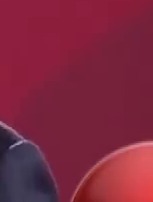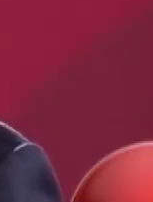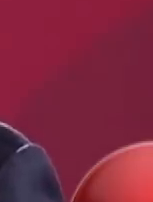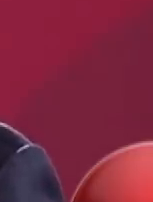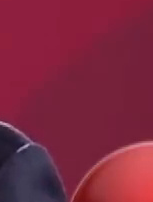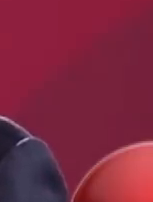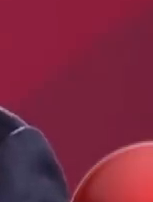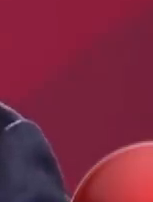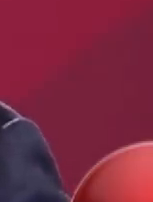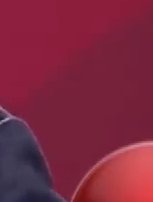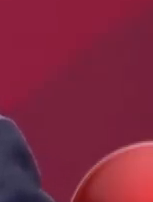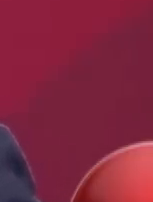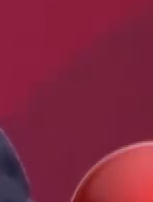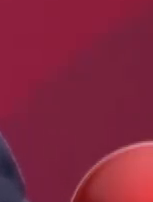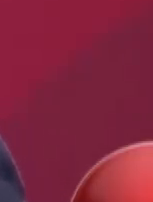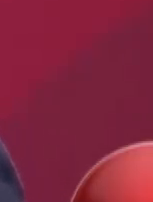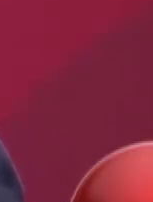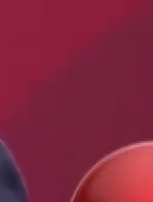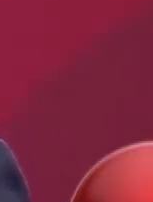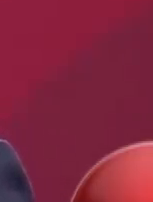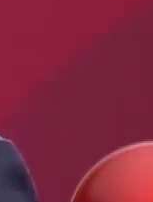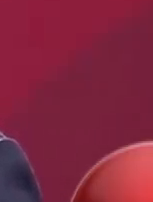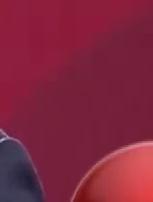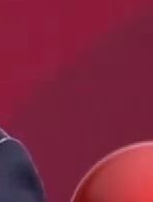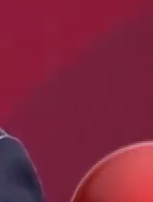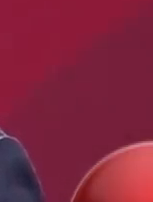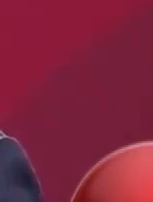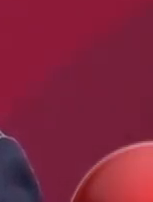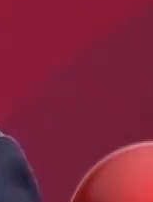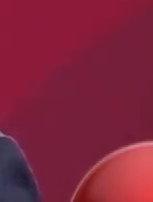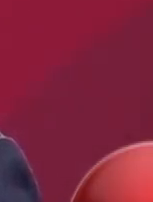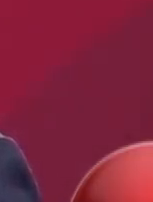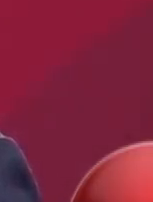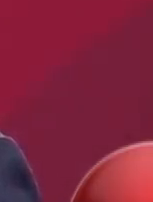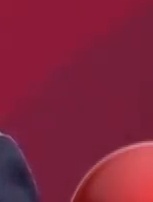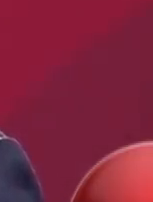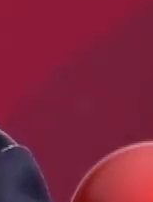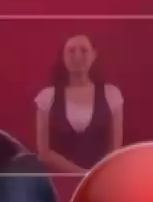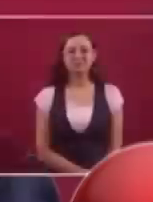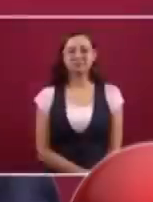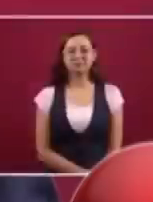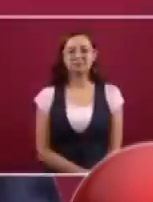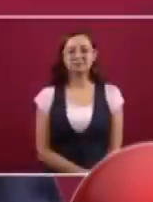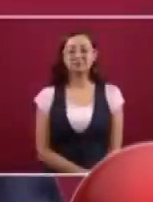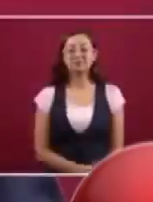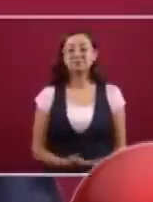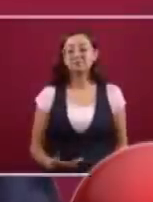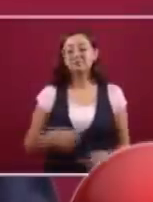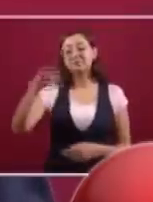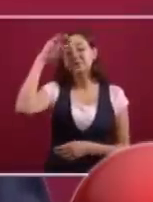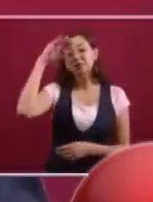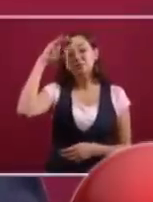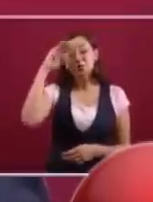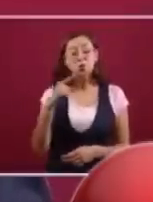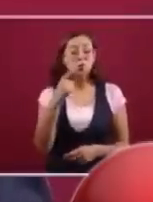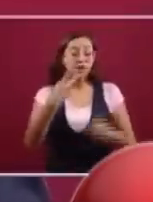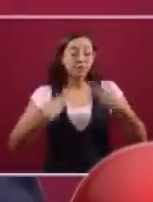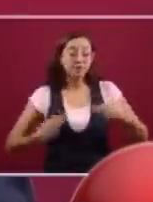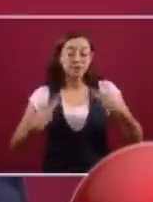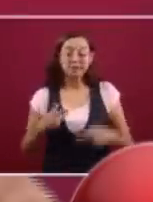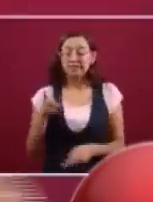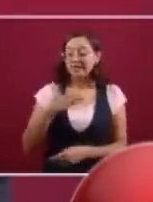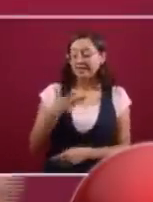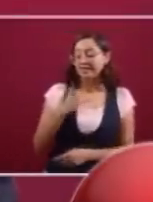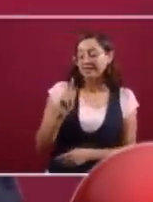señalabas, tiene 65 años, o pensemos en un trabajador que tiene 75 años, que entró a trabajar hace 55